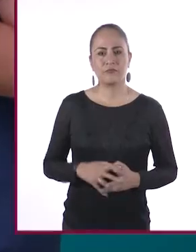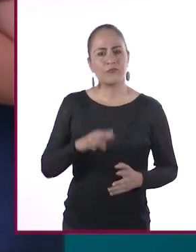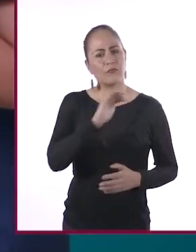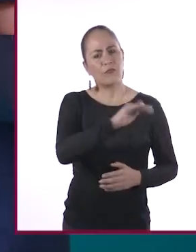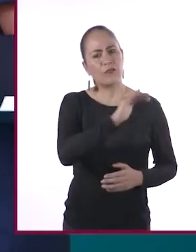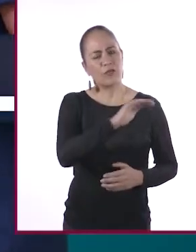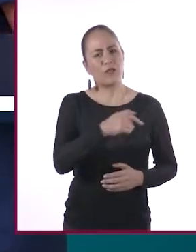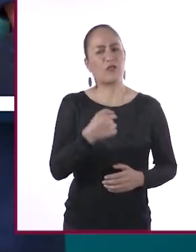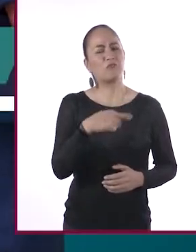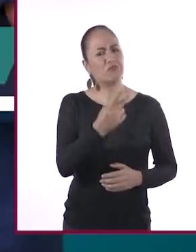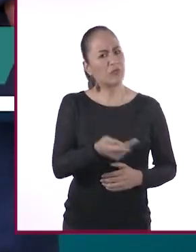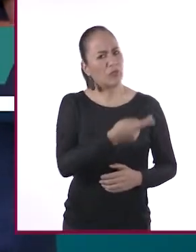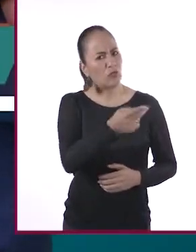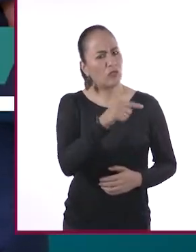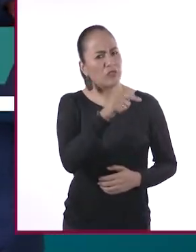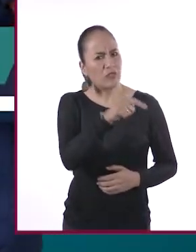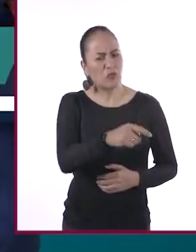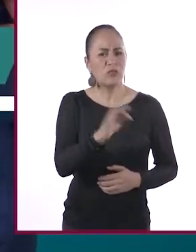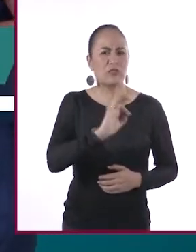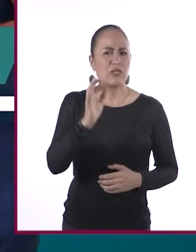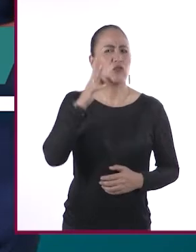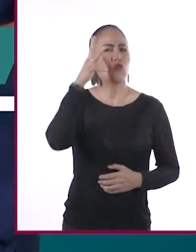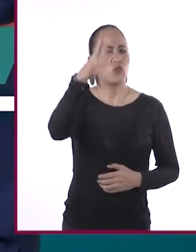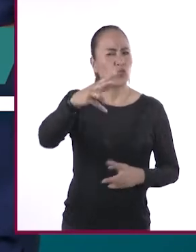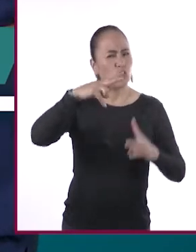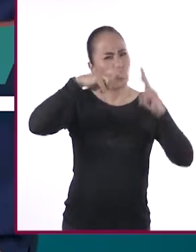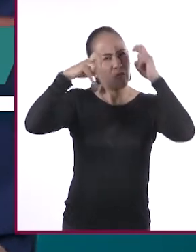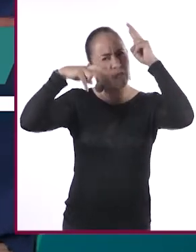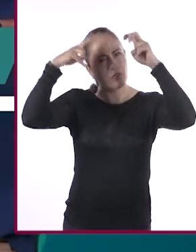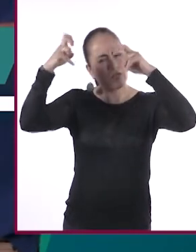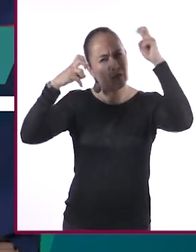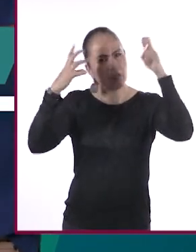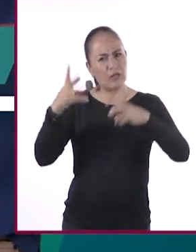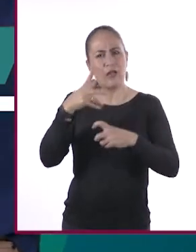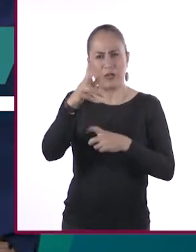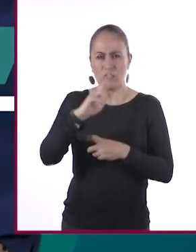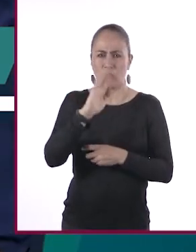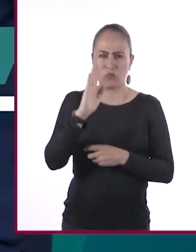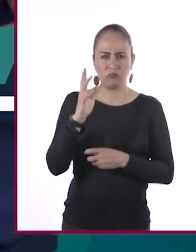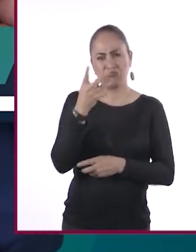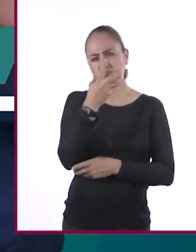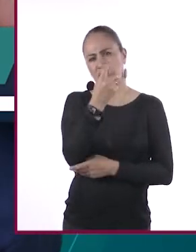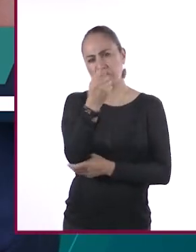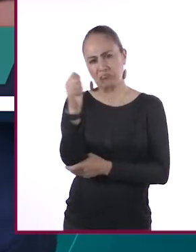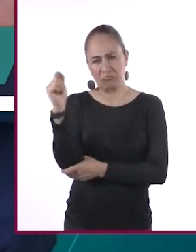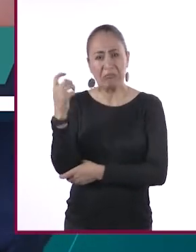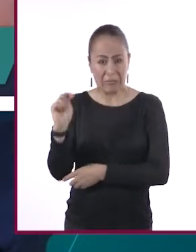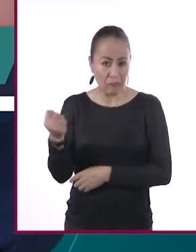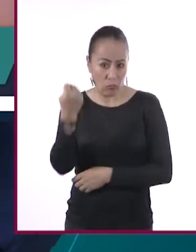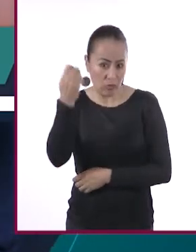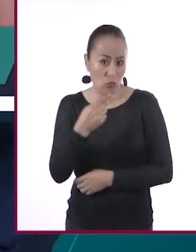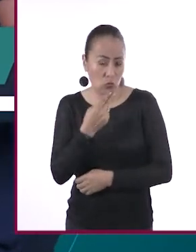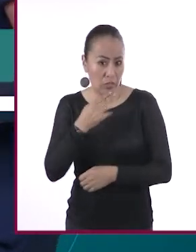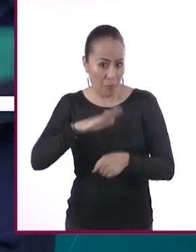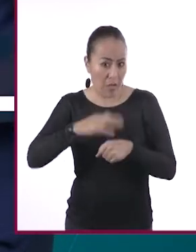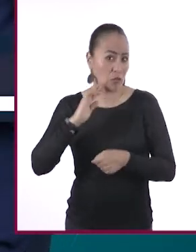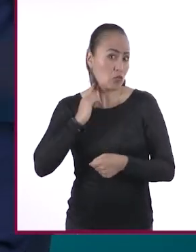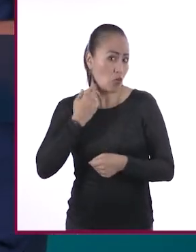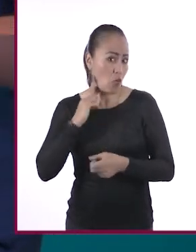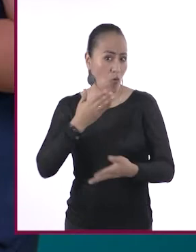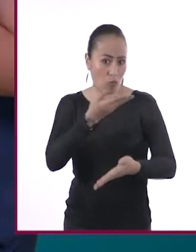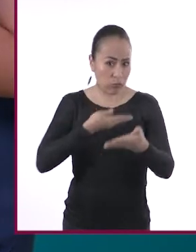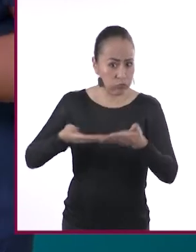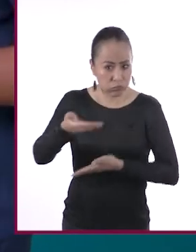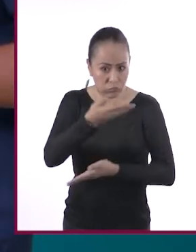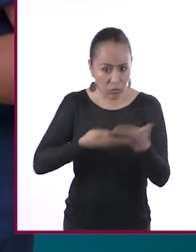Oye, Shada, ¿tú prefieres imaginar un futuro tecnológico donde podamos interactuar, por ejemplo, con robots o con inteligencia artificial, o